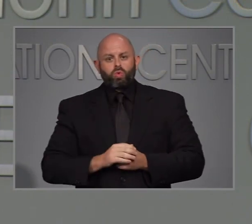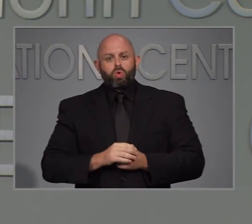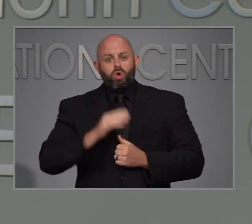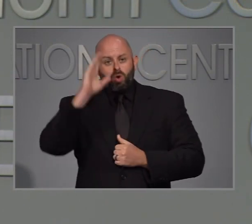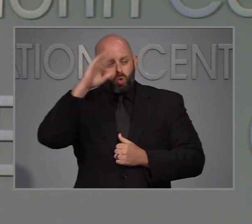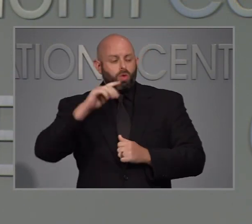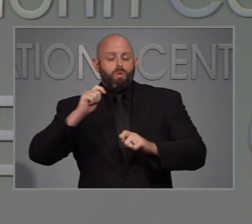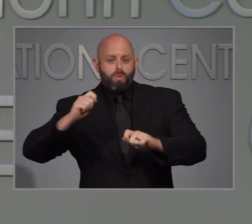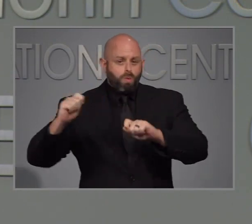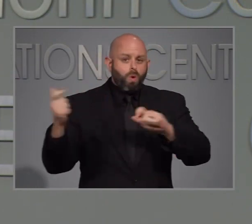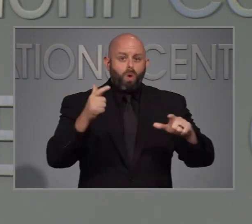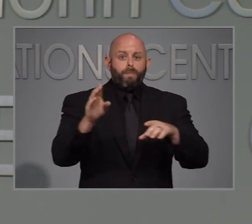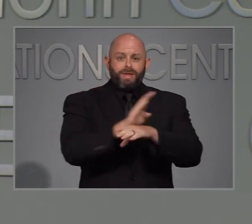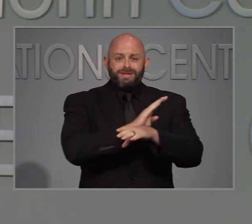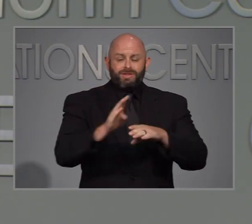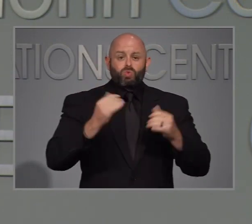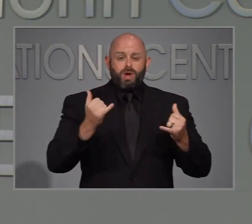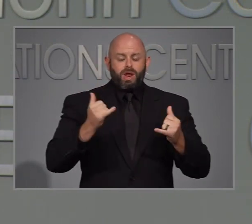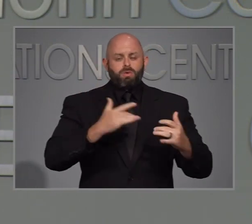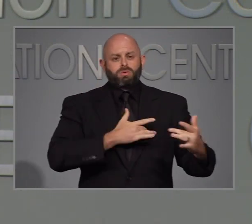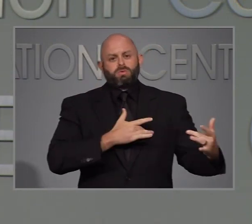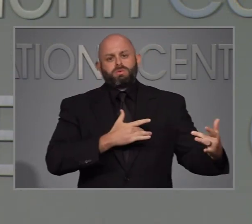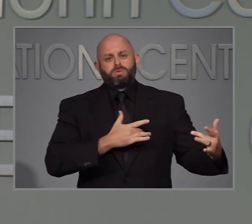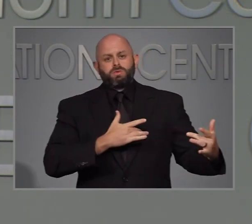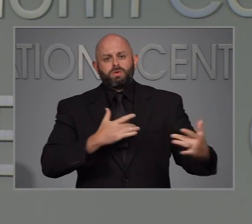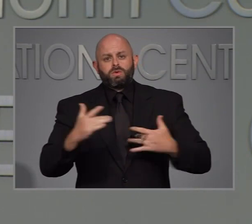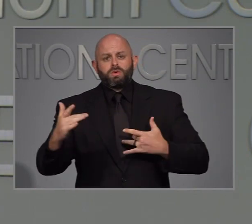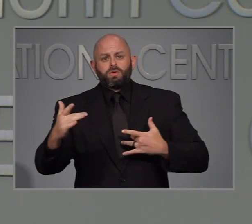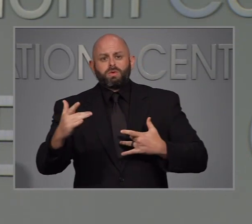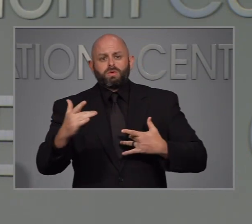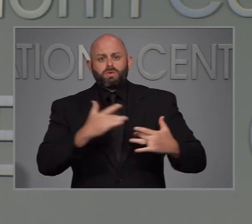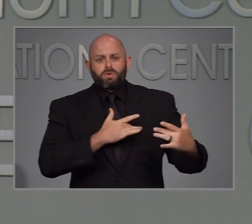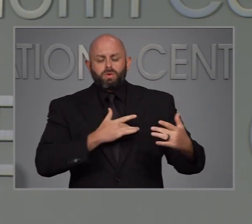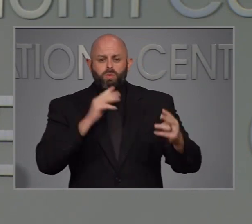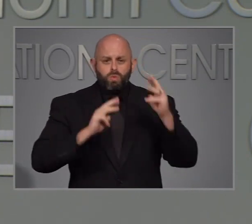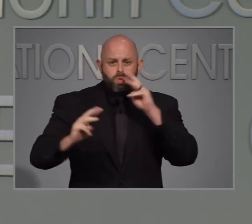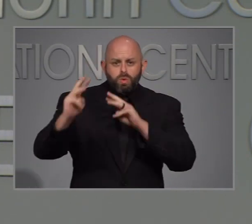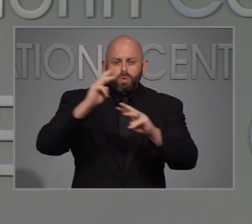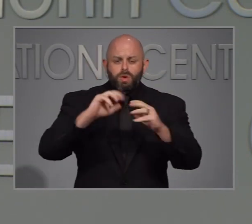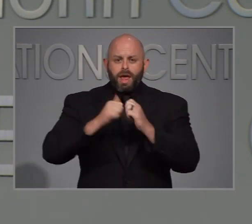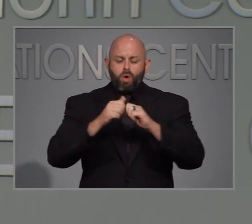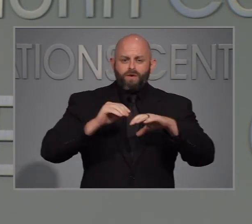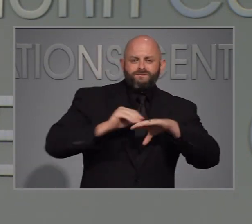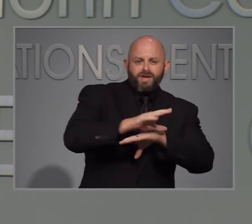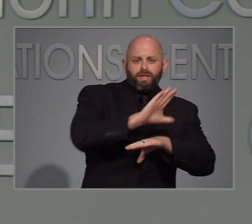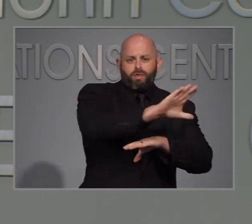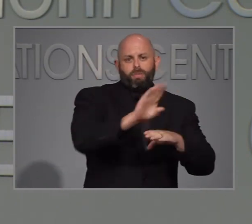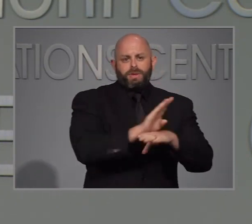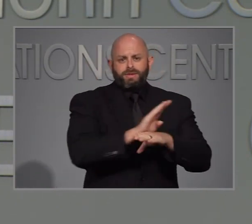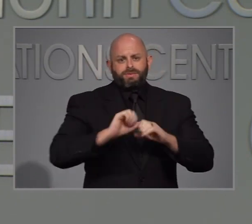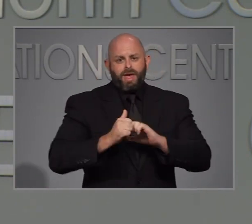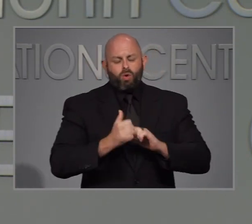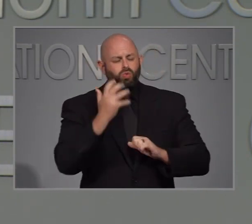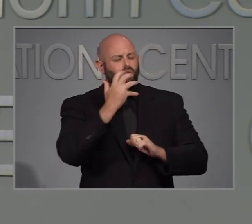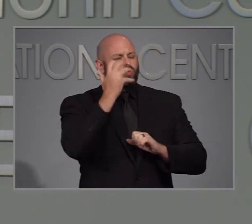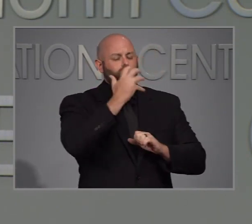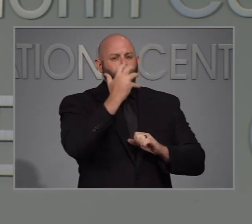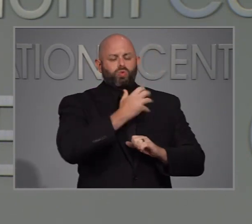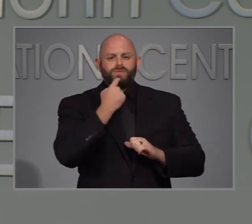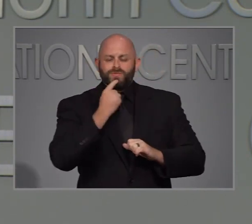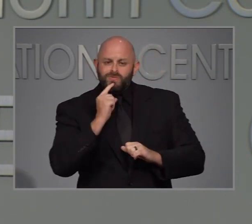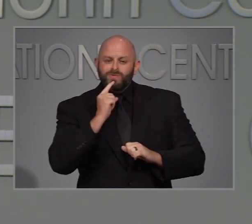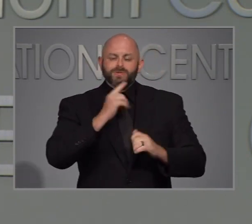Les insto que no lo hagan. Realmente estoy muy preocupado de esta pandemia y cómo está afectando a los